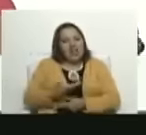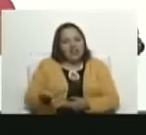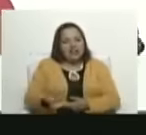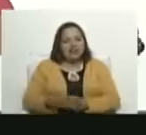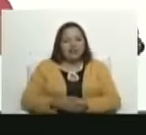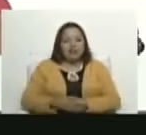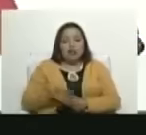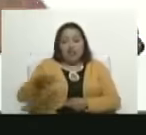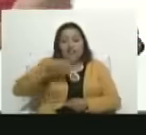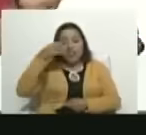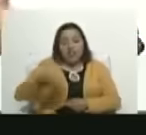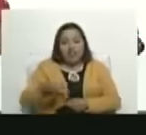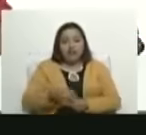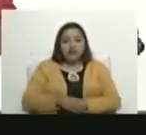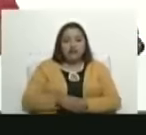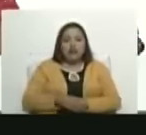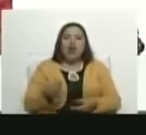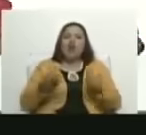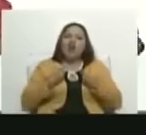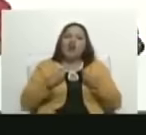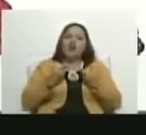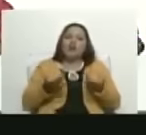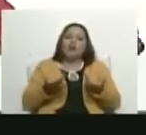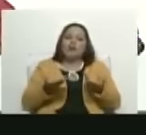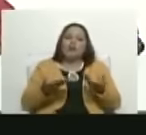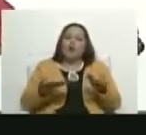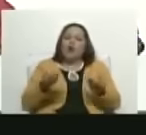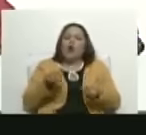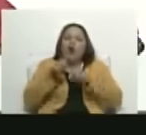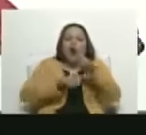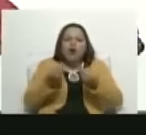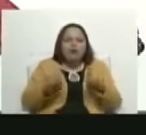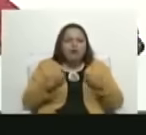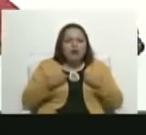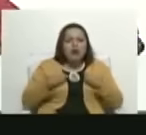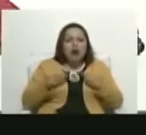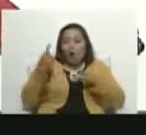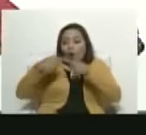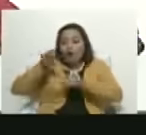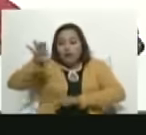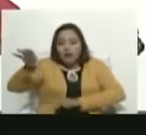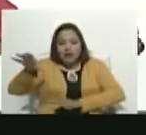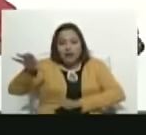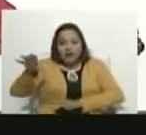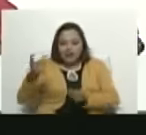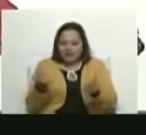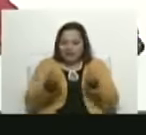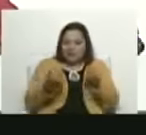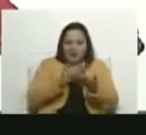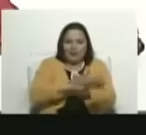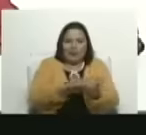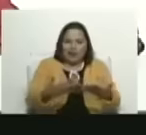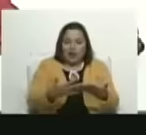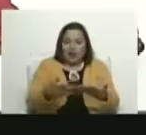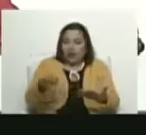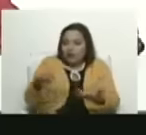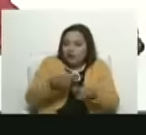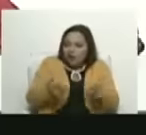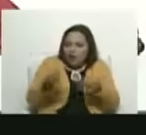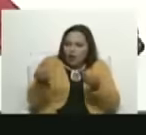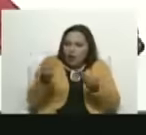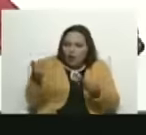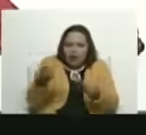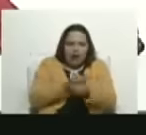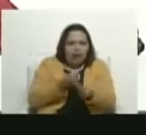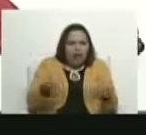Pues esa es la verdad, porque ¿cómo viven afuera? ¿Ricos de cuna? ¿Les da para vivir así?